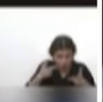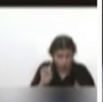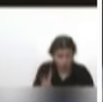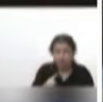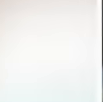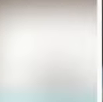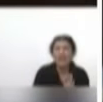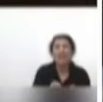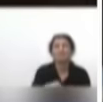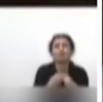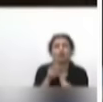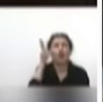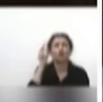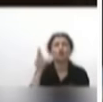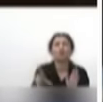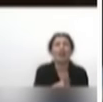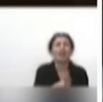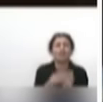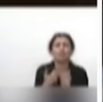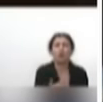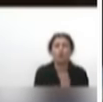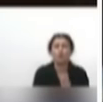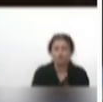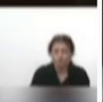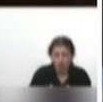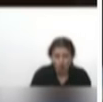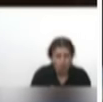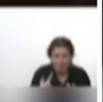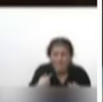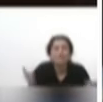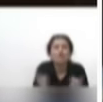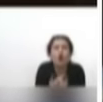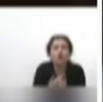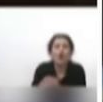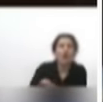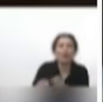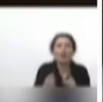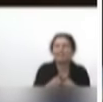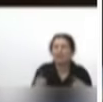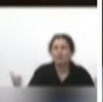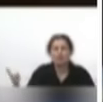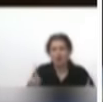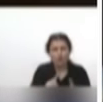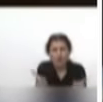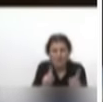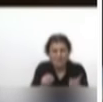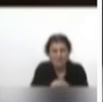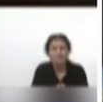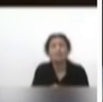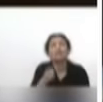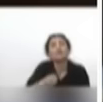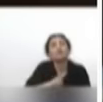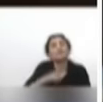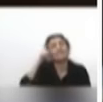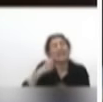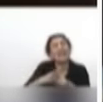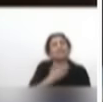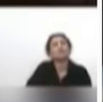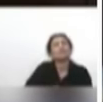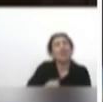cargo. Porque también lo dice. Porque por ahí por ingenuidad, por ahí por porque yo no le voy a